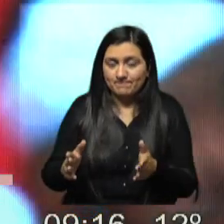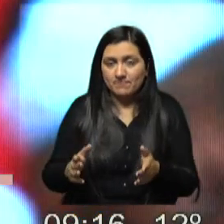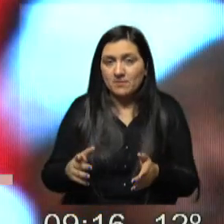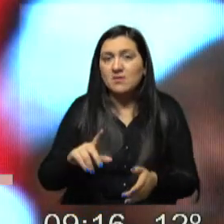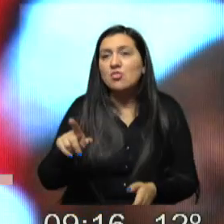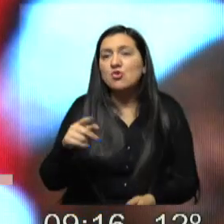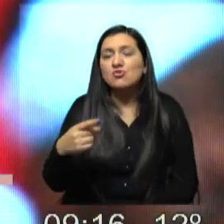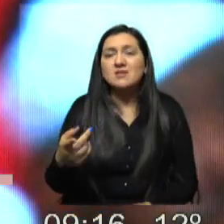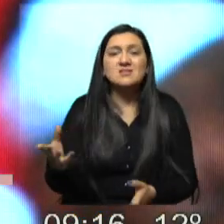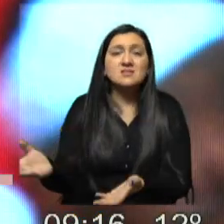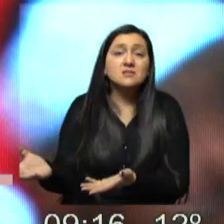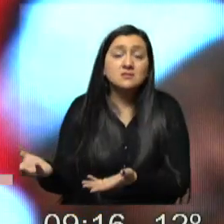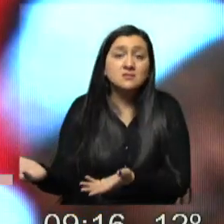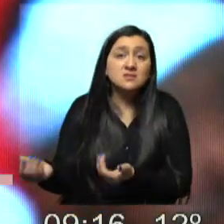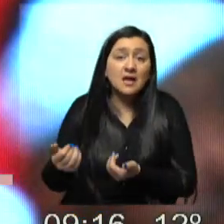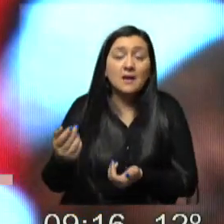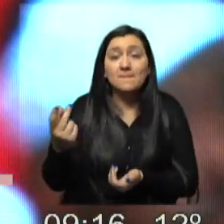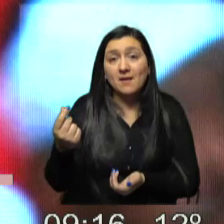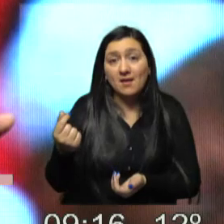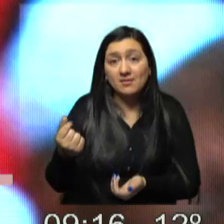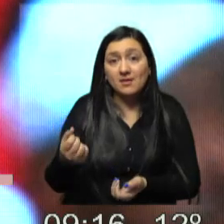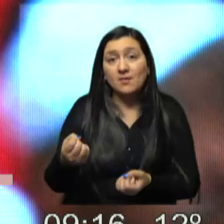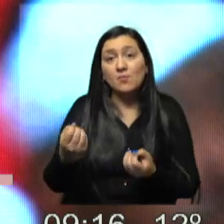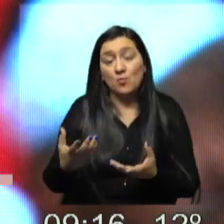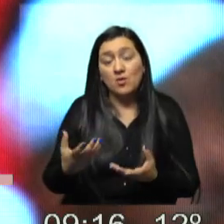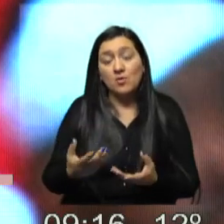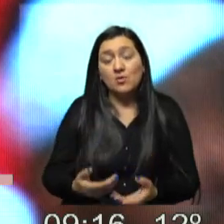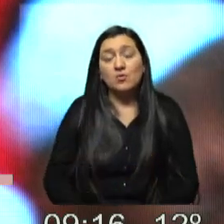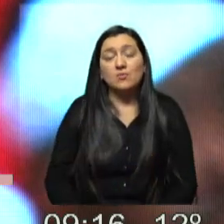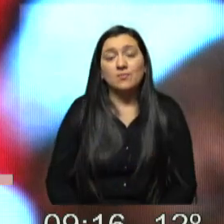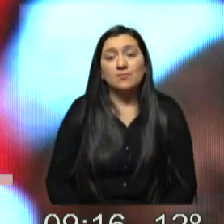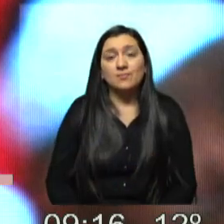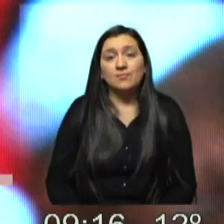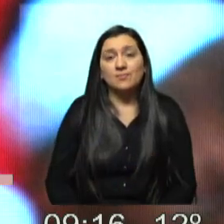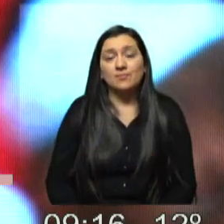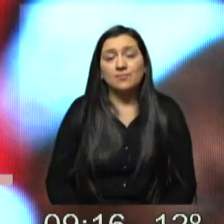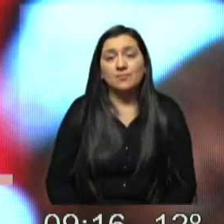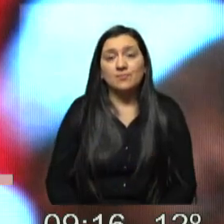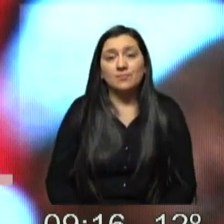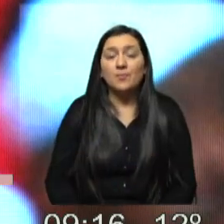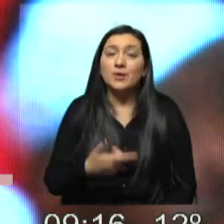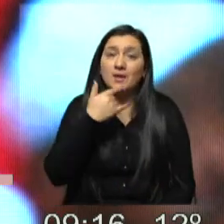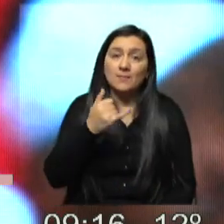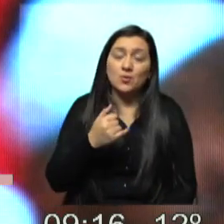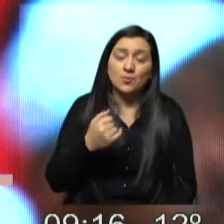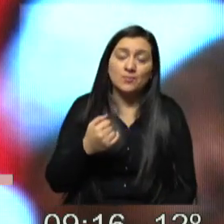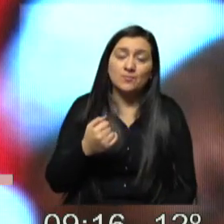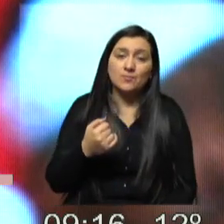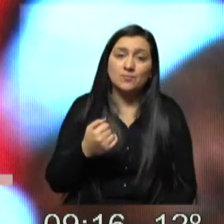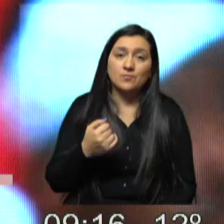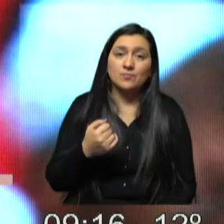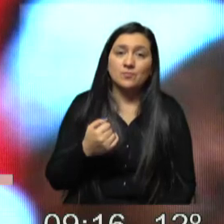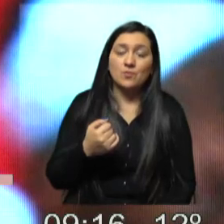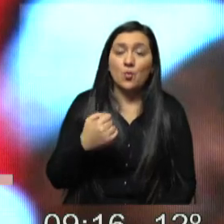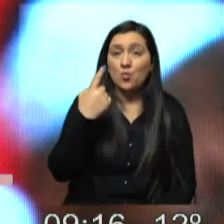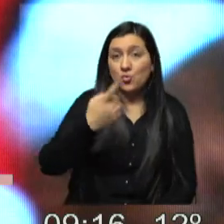tocar los intereses de esas élites que sostuvieron instituciones de ese tipo, ¿no? Por ejemplo, una